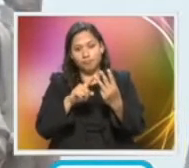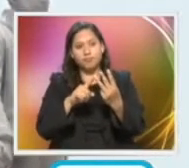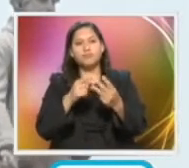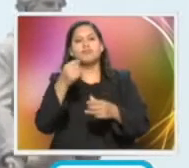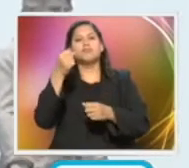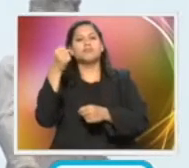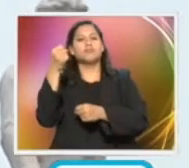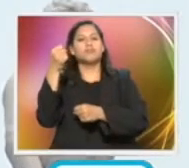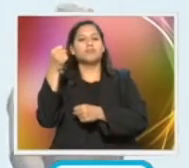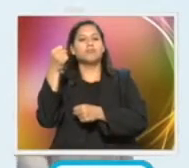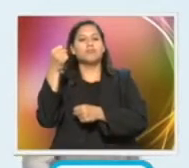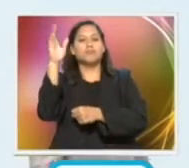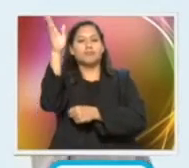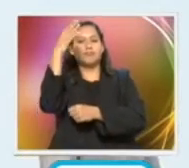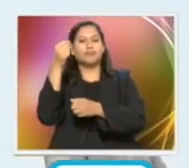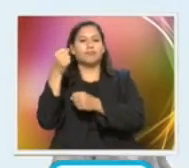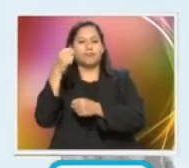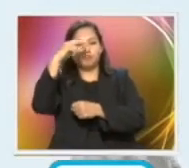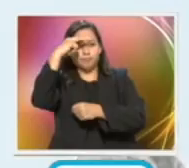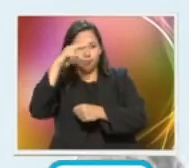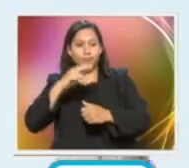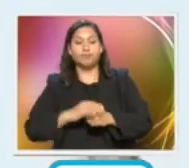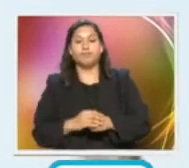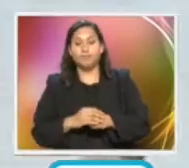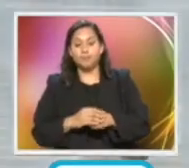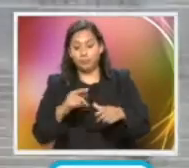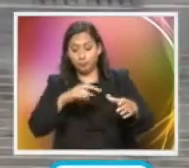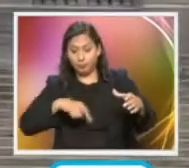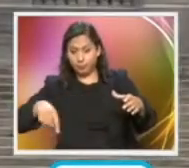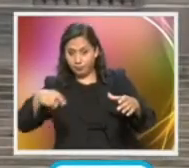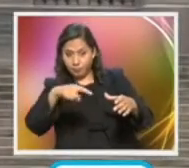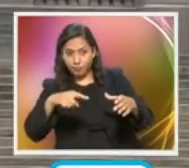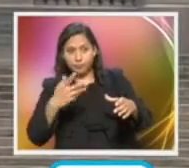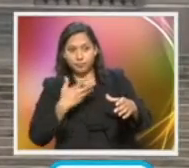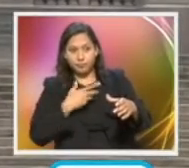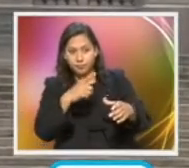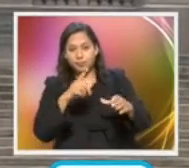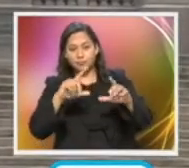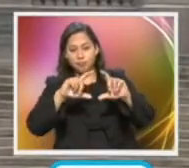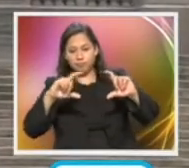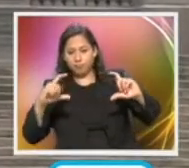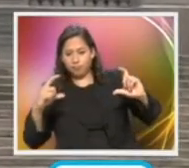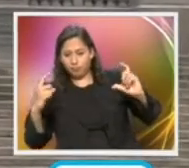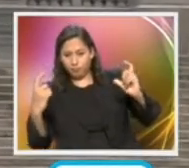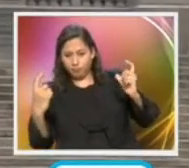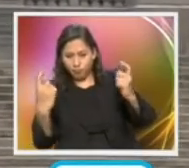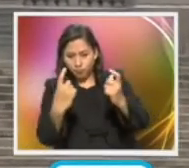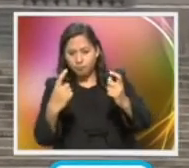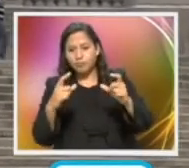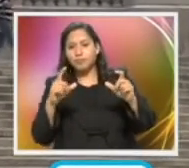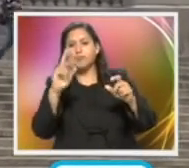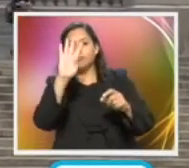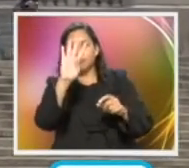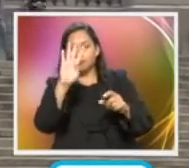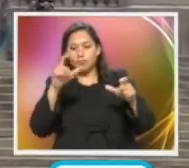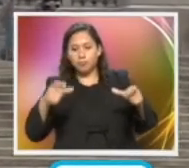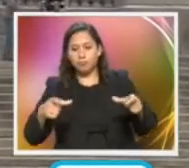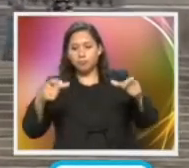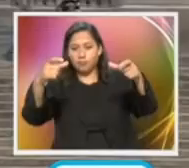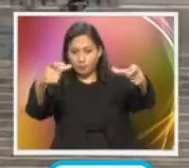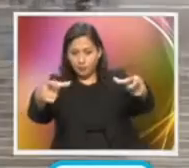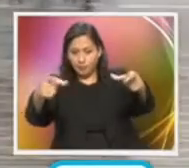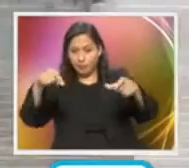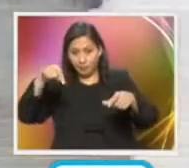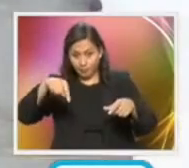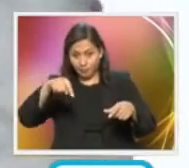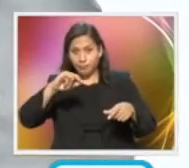parado levantando una bandera mexicana. El pedestal, que tiene base cuadrada, tiene en los extremos 4 estatuas que